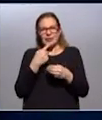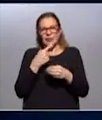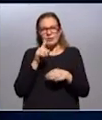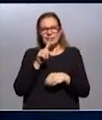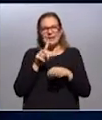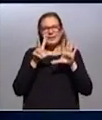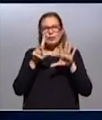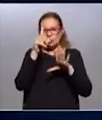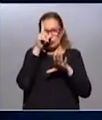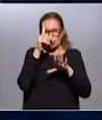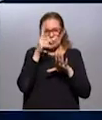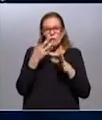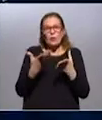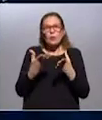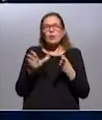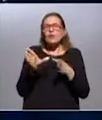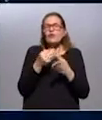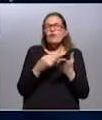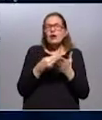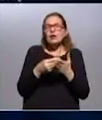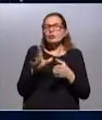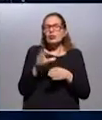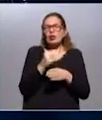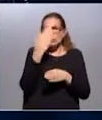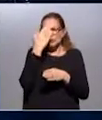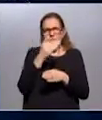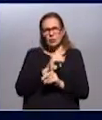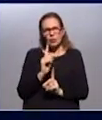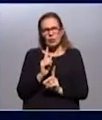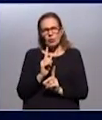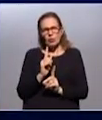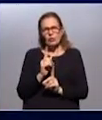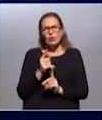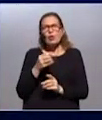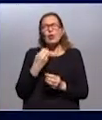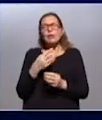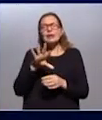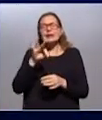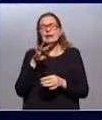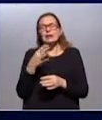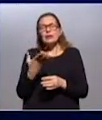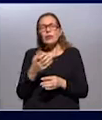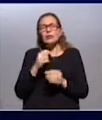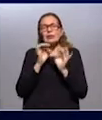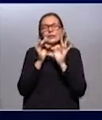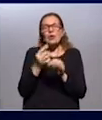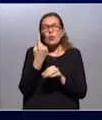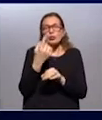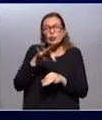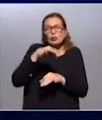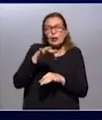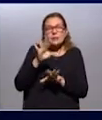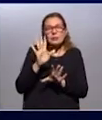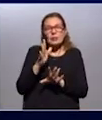18 de julio si no están definidos todos por ejemplo todos los del frente amplio visto cómo es que se definió y se llevó a un solo candidato